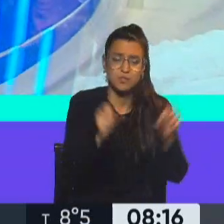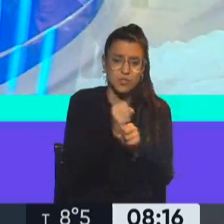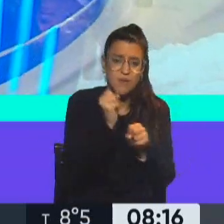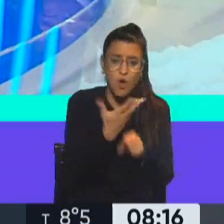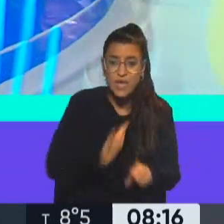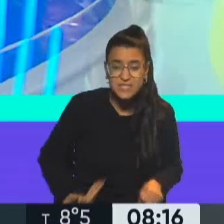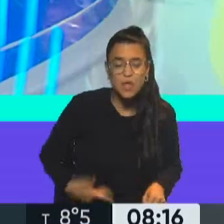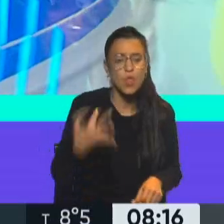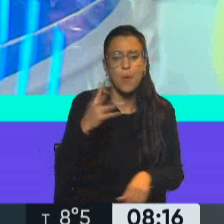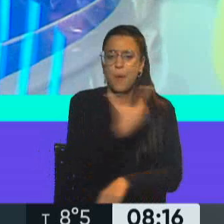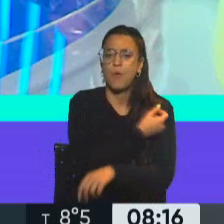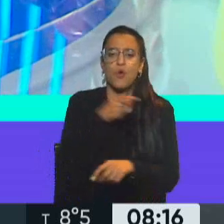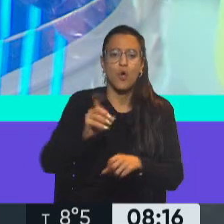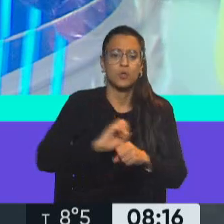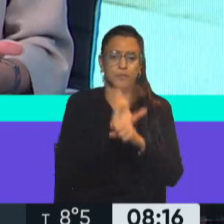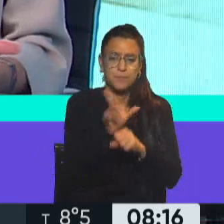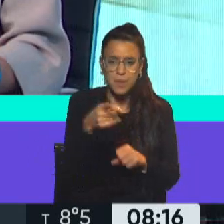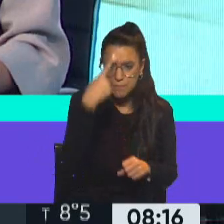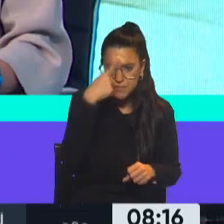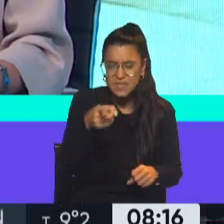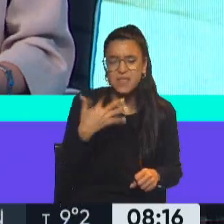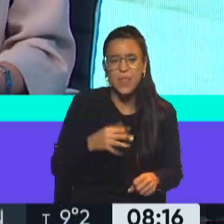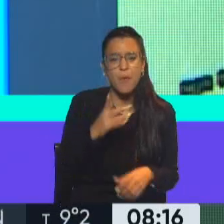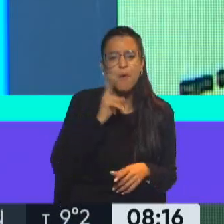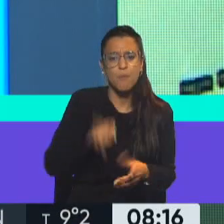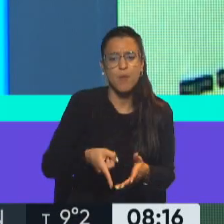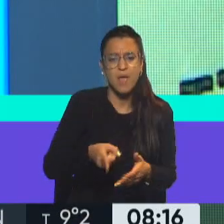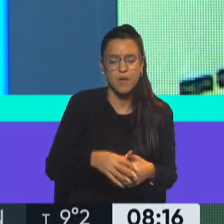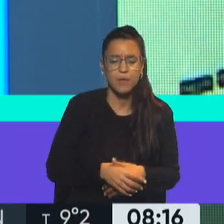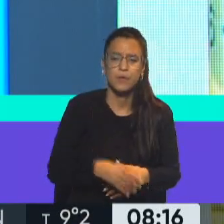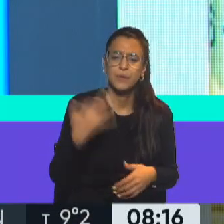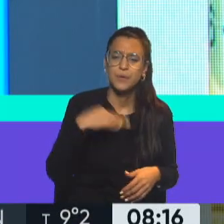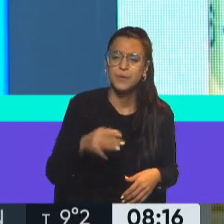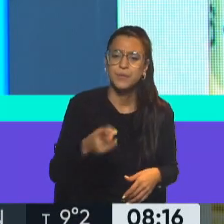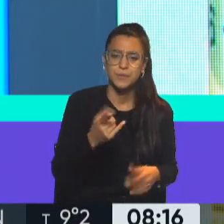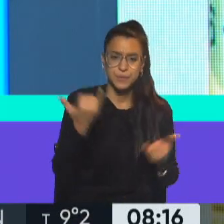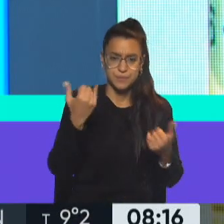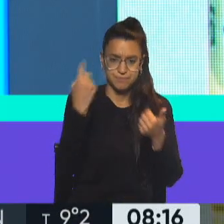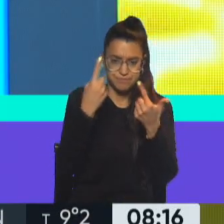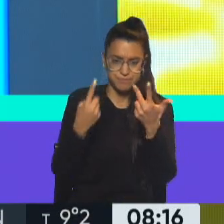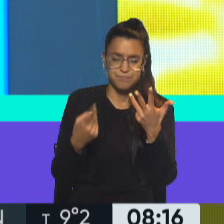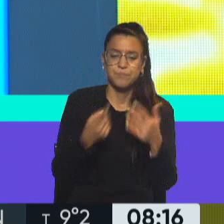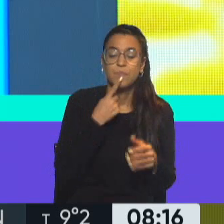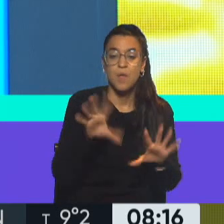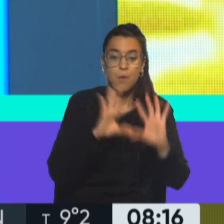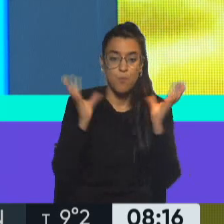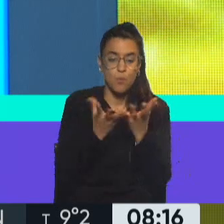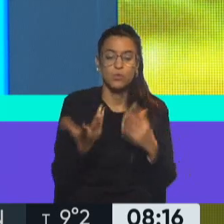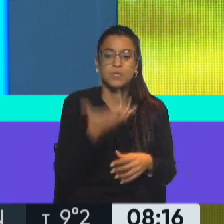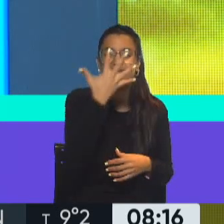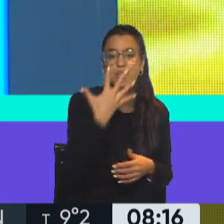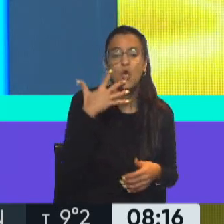a vacunarse contra la COVID. ¿Considera usted que debe ser obligatorio? Sí, ahí hay varias cosas. Se han administrado en el mundo más